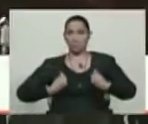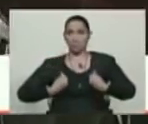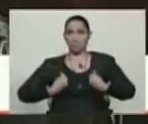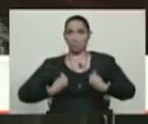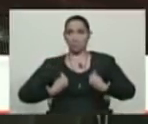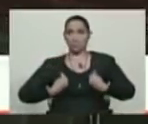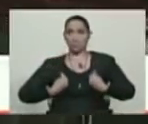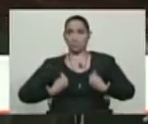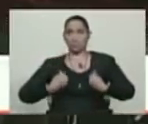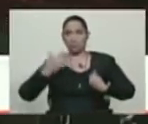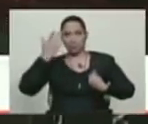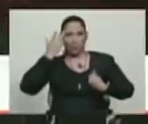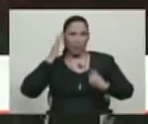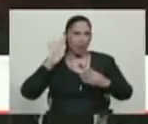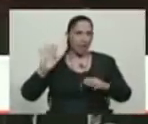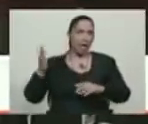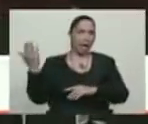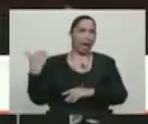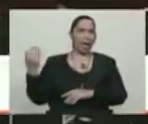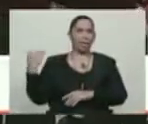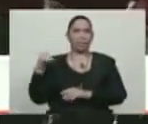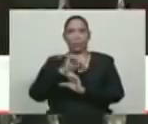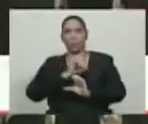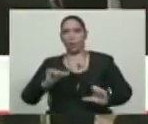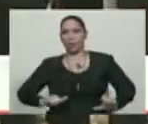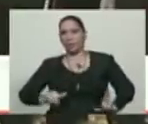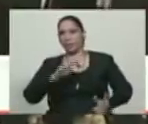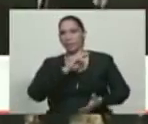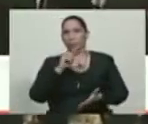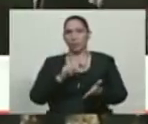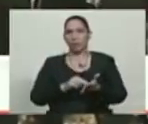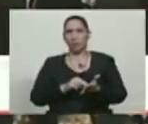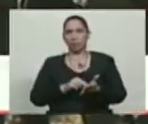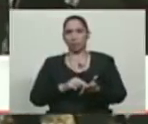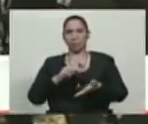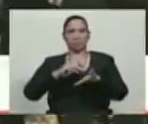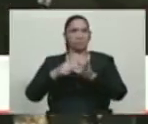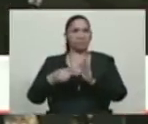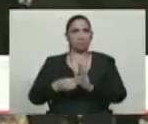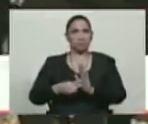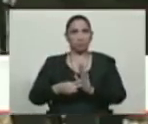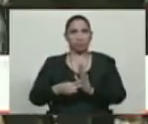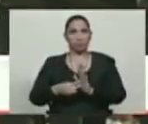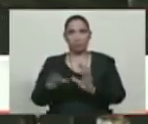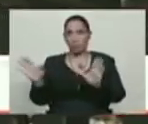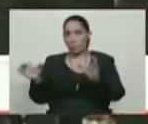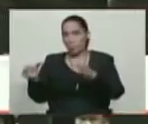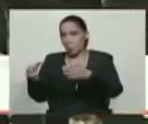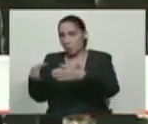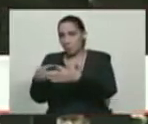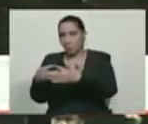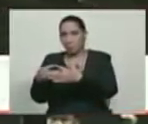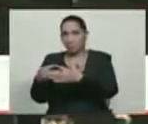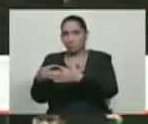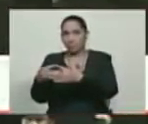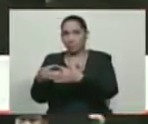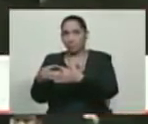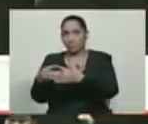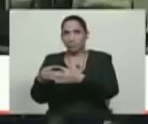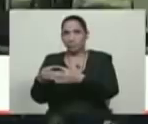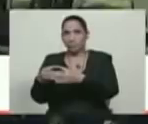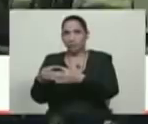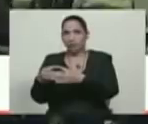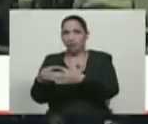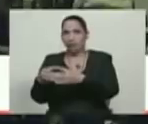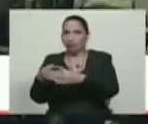de lo que fue la Guardia Nacional. La Guardia Nacional era un cuerpo para reprimir al